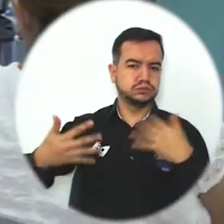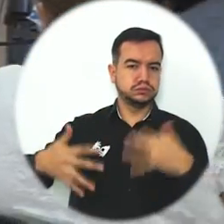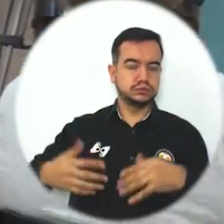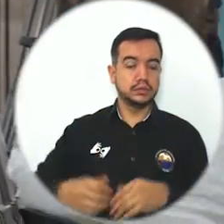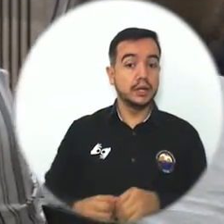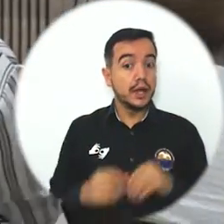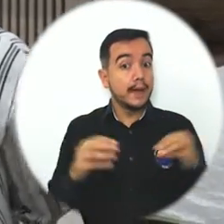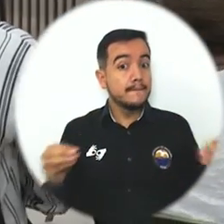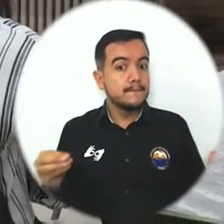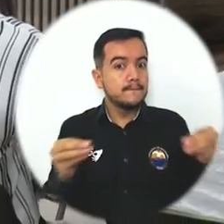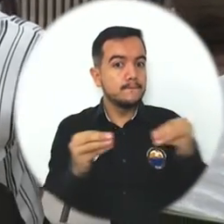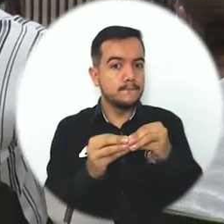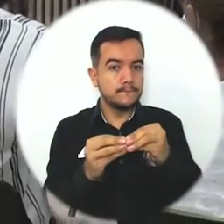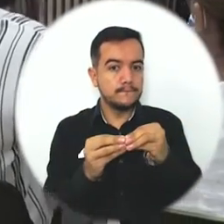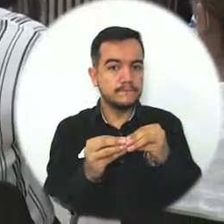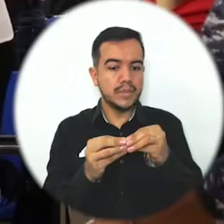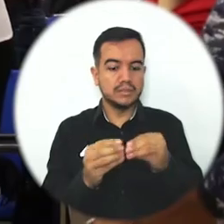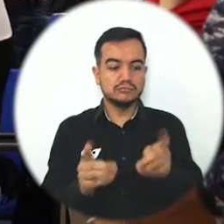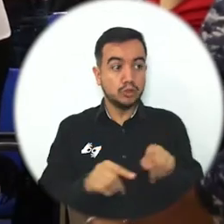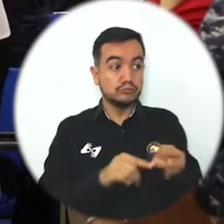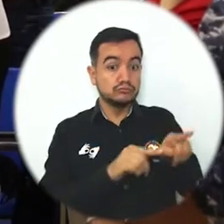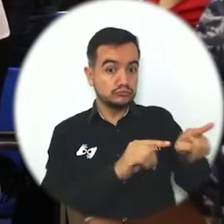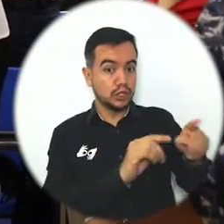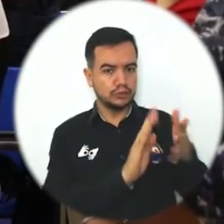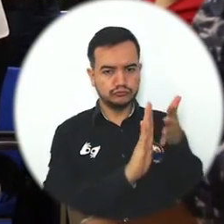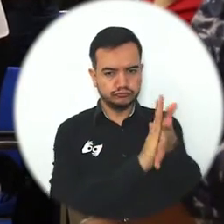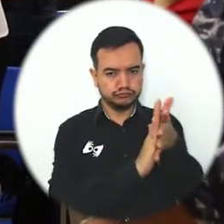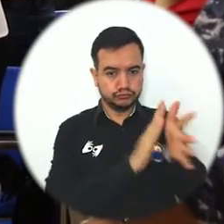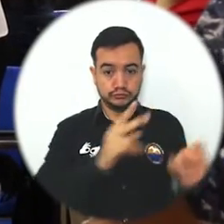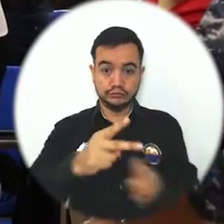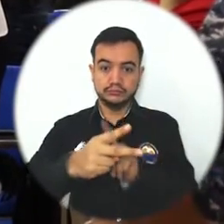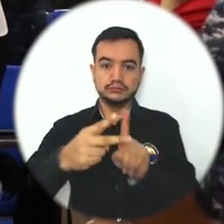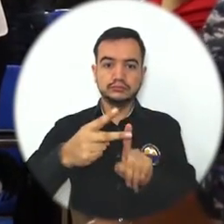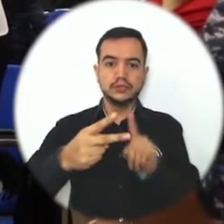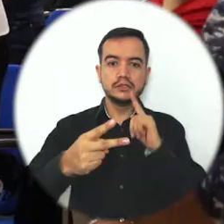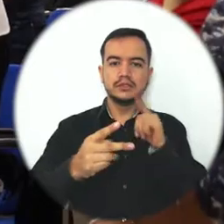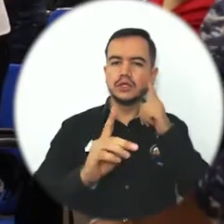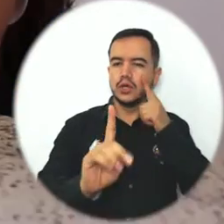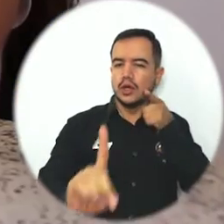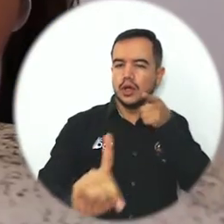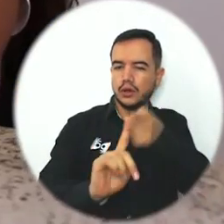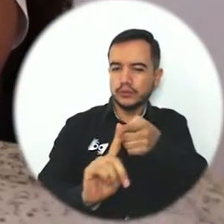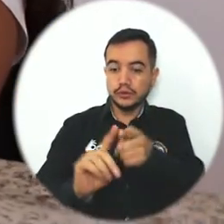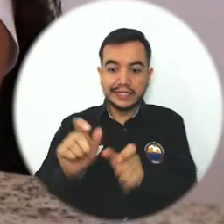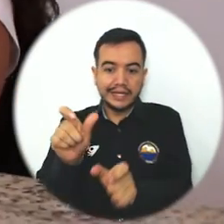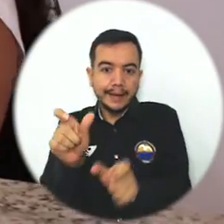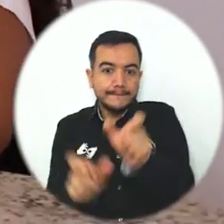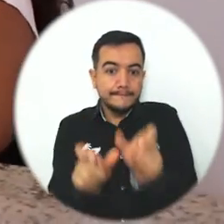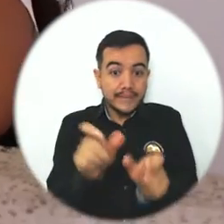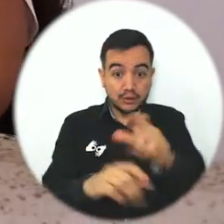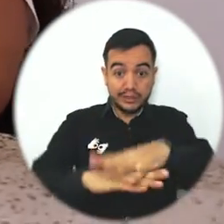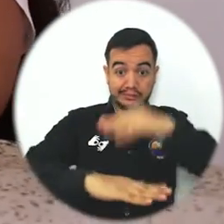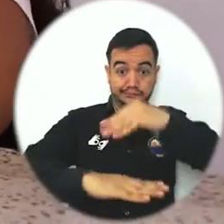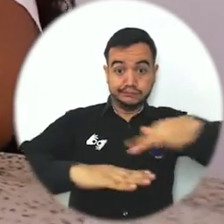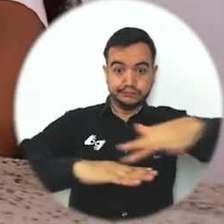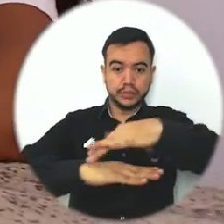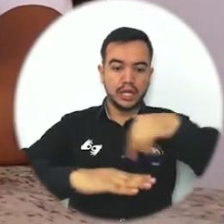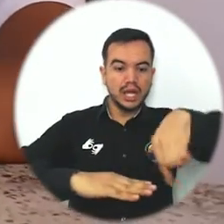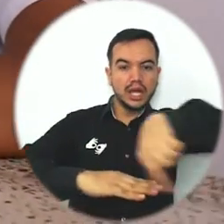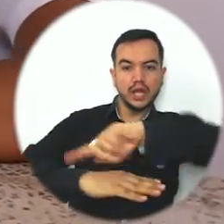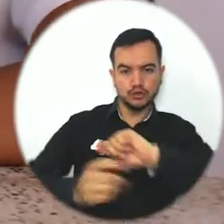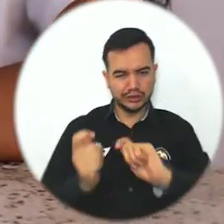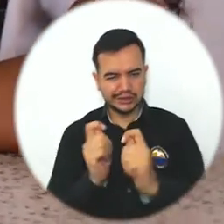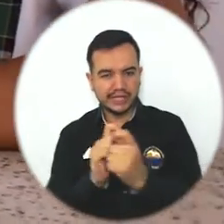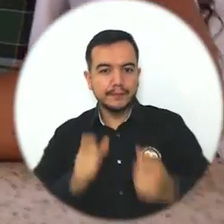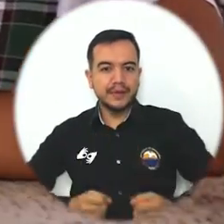trabajo. Y me marcó algo que el rector dijo, estamos apuntándole a transformar vidas en el